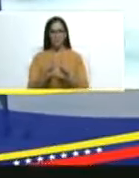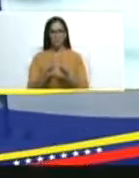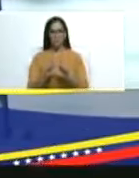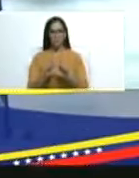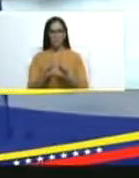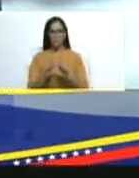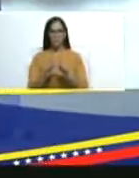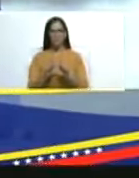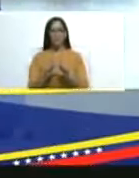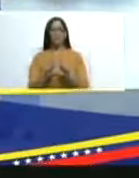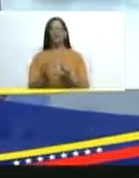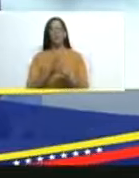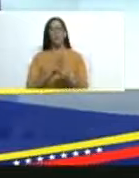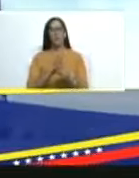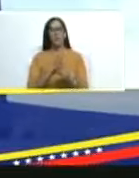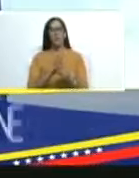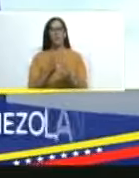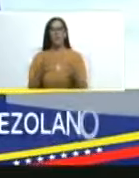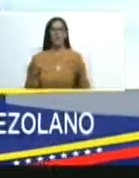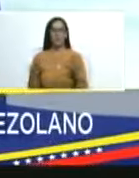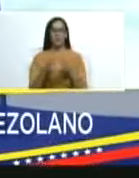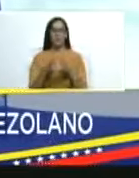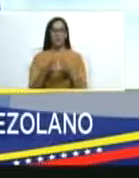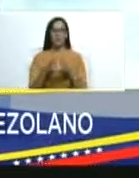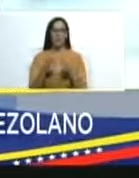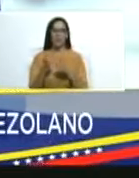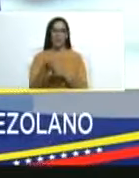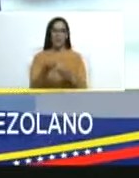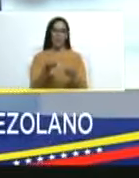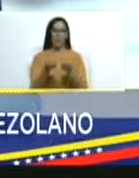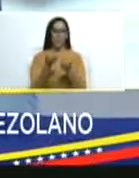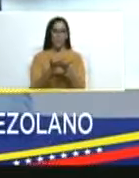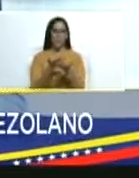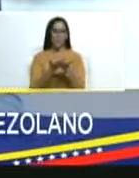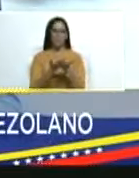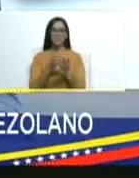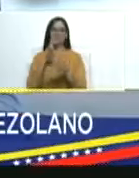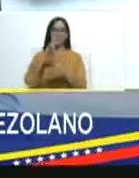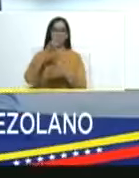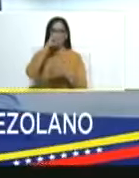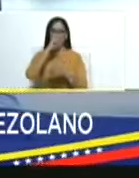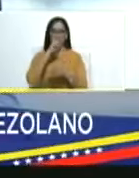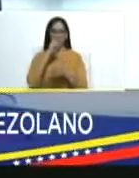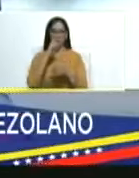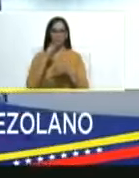parte de la consolidación económica. 3 años consecutivos